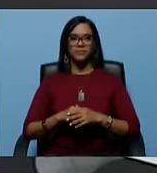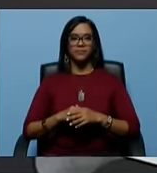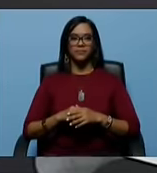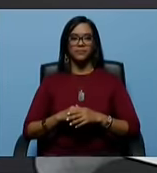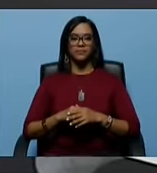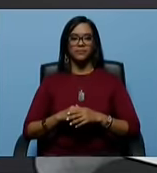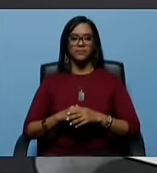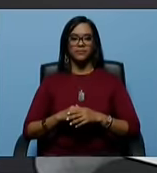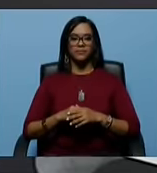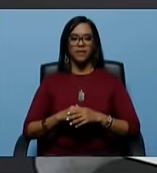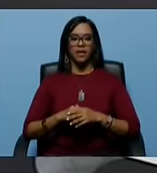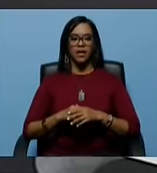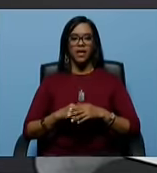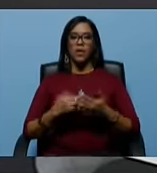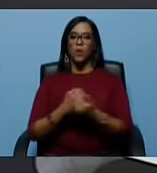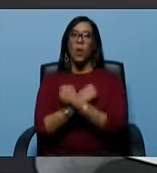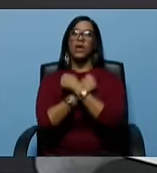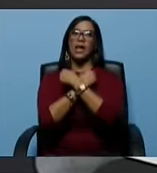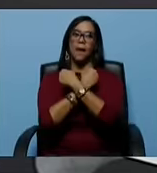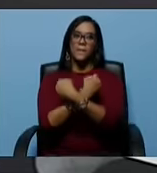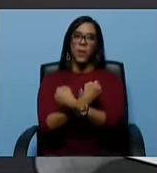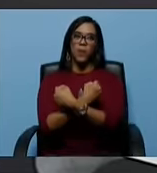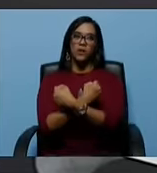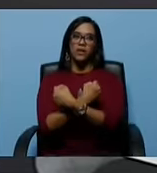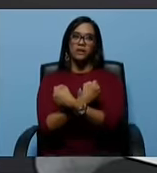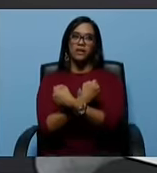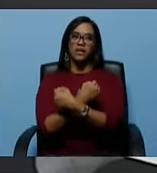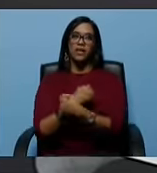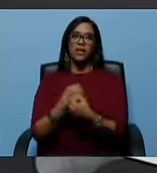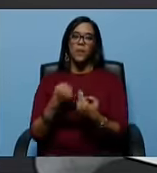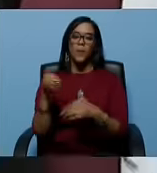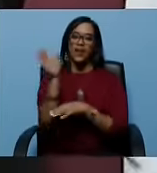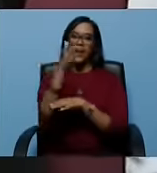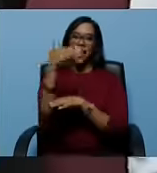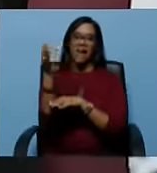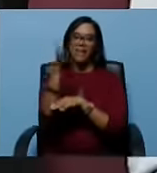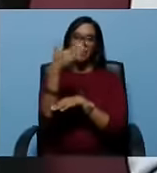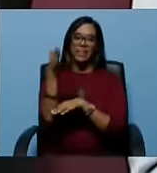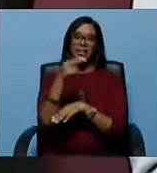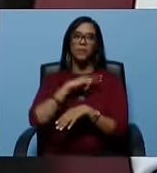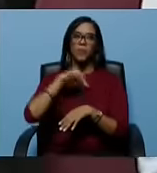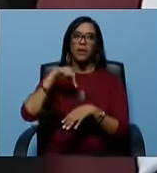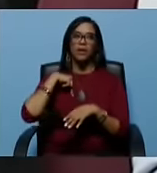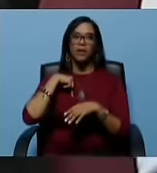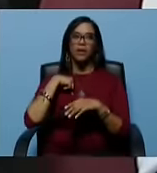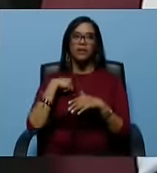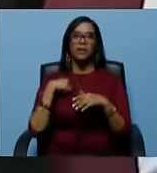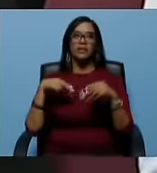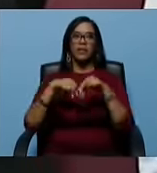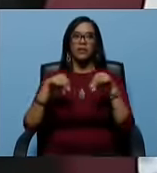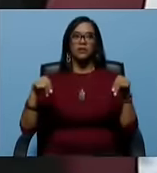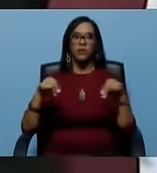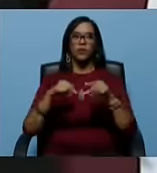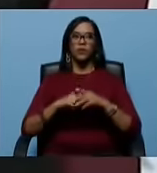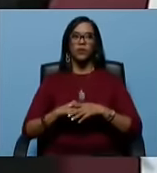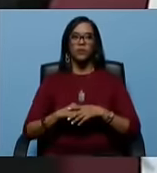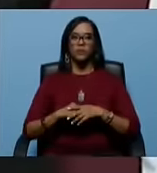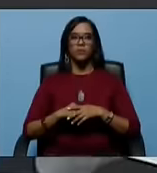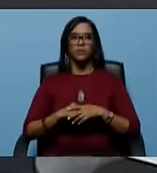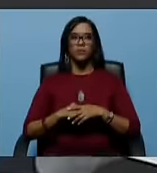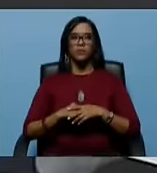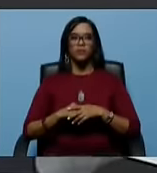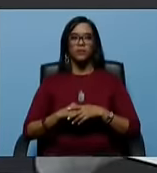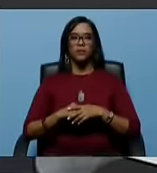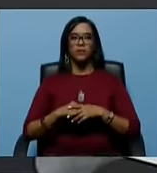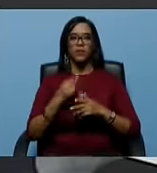Con la pasión y el amor por la bandera, por nuestro territorio. por